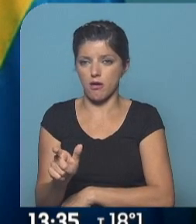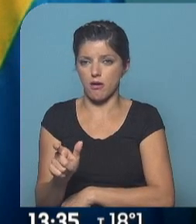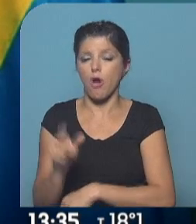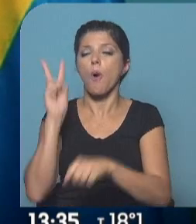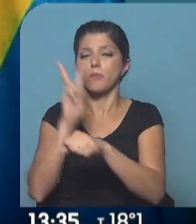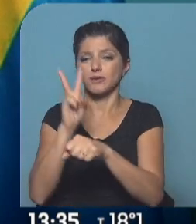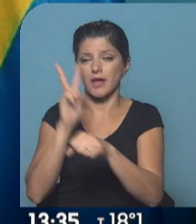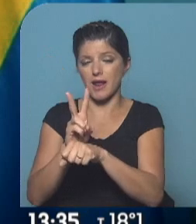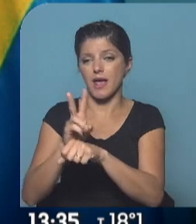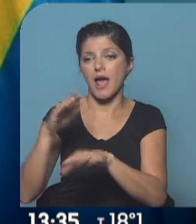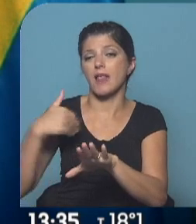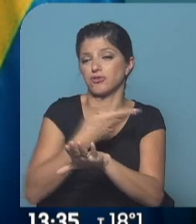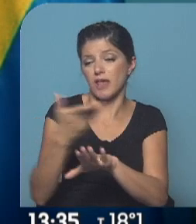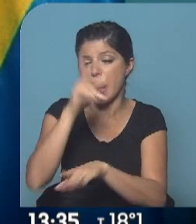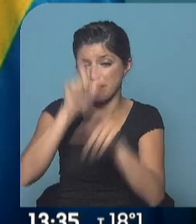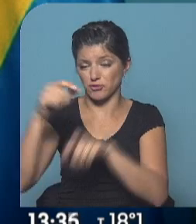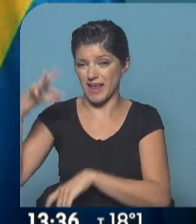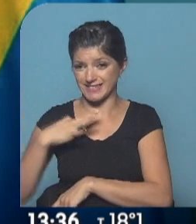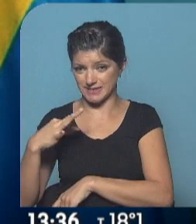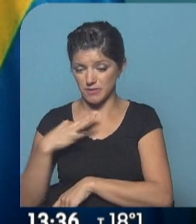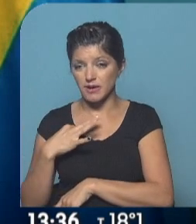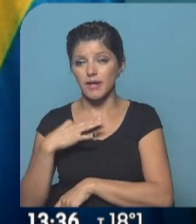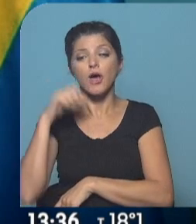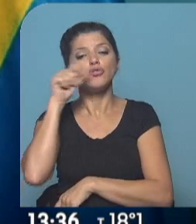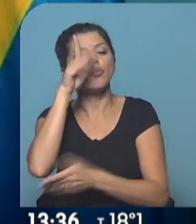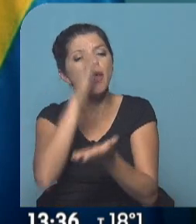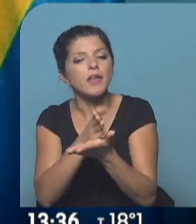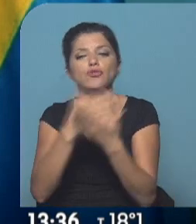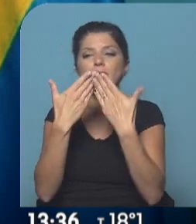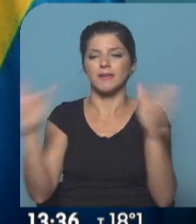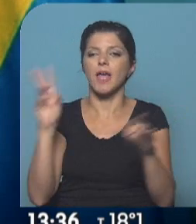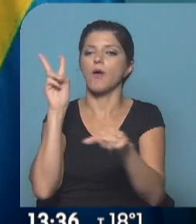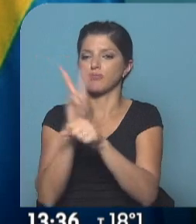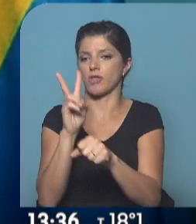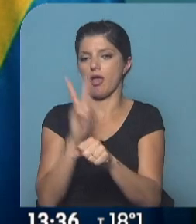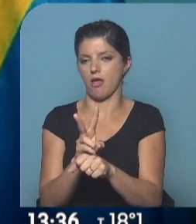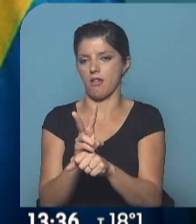población civil, para defender sus derechos y libertades.